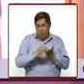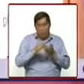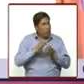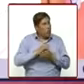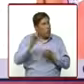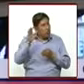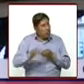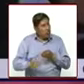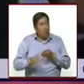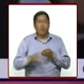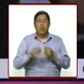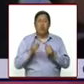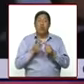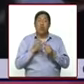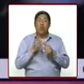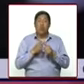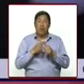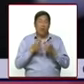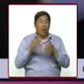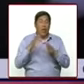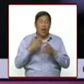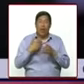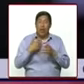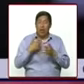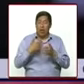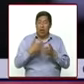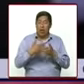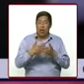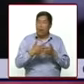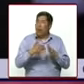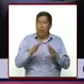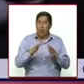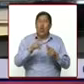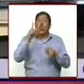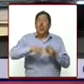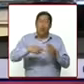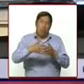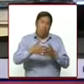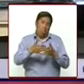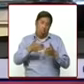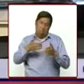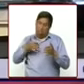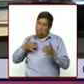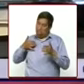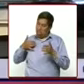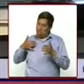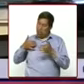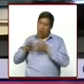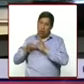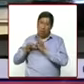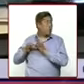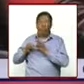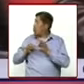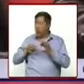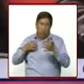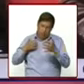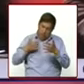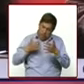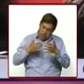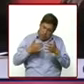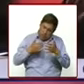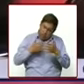plena del principio de preclusión. Es decir, las etapas van precluyendo a medida que no se